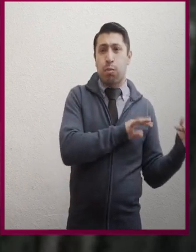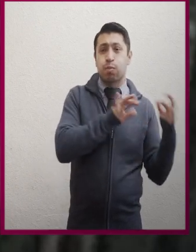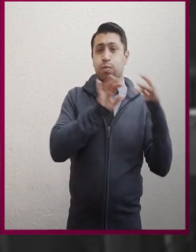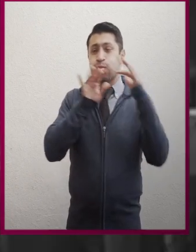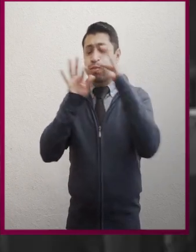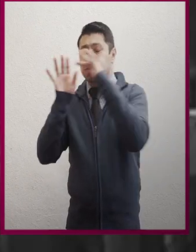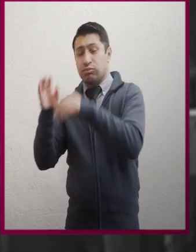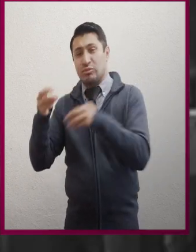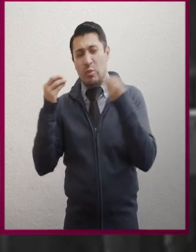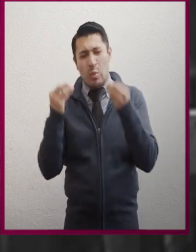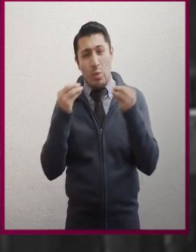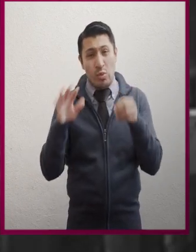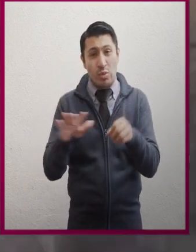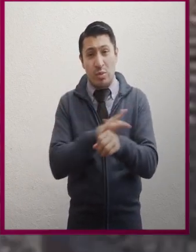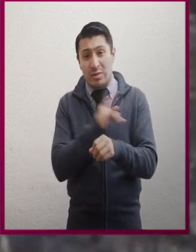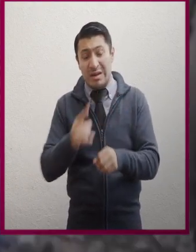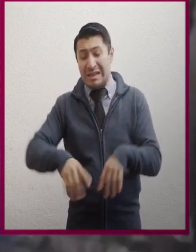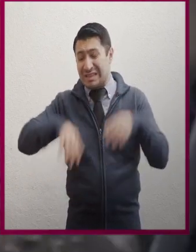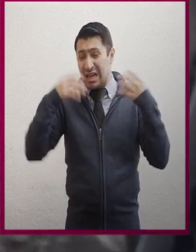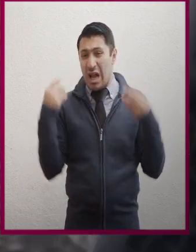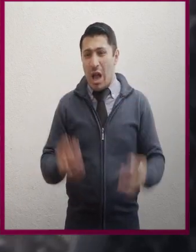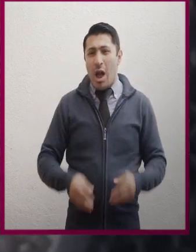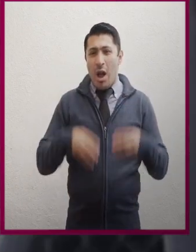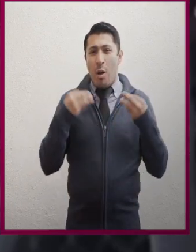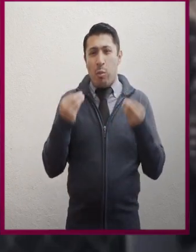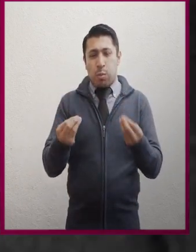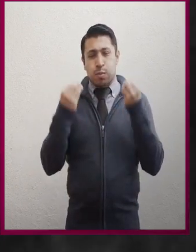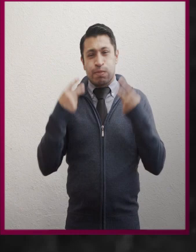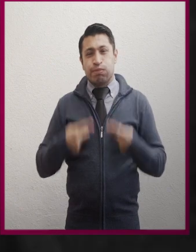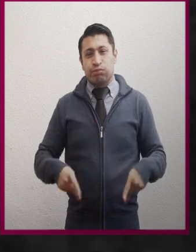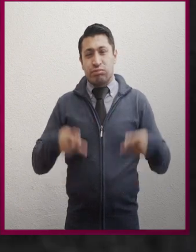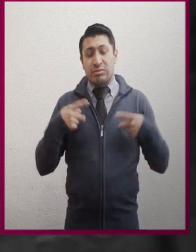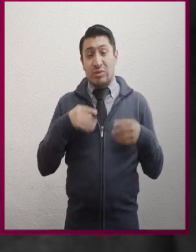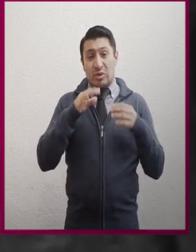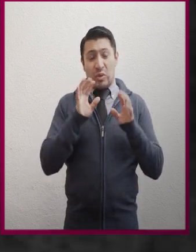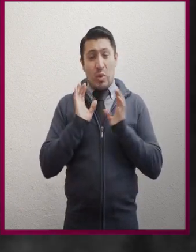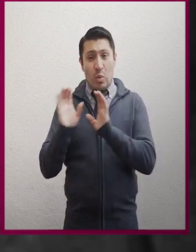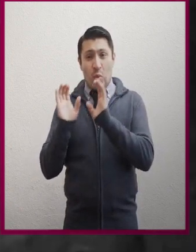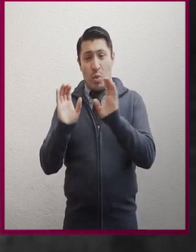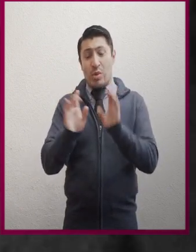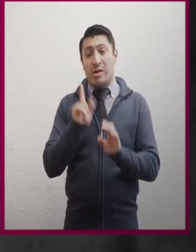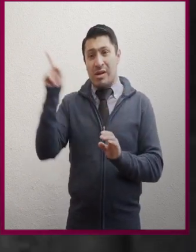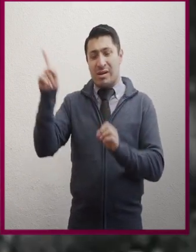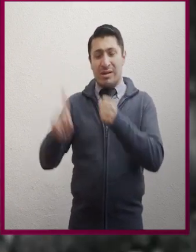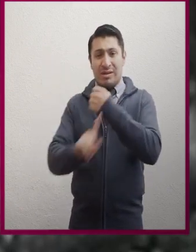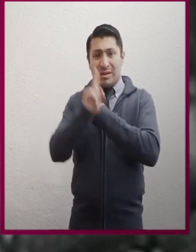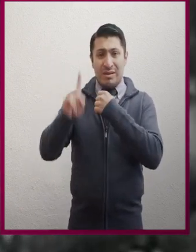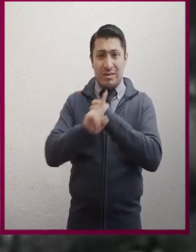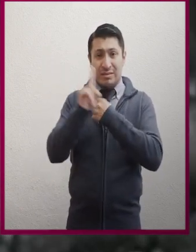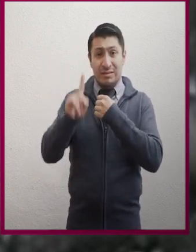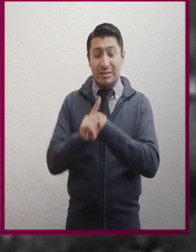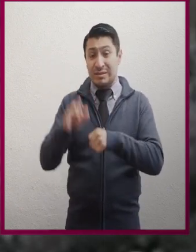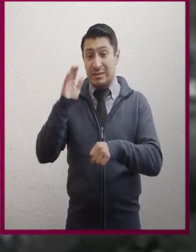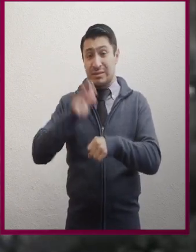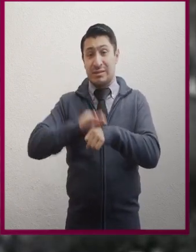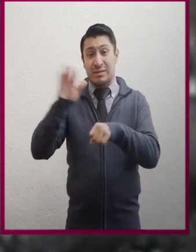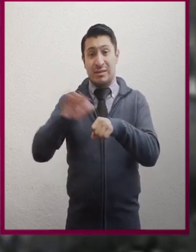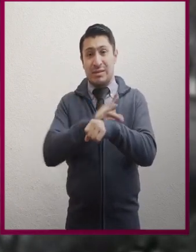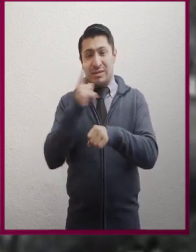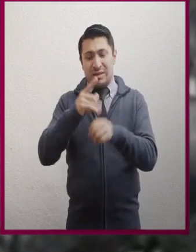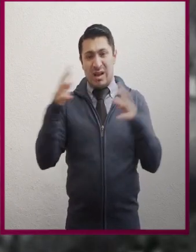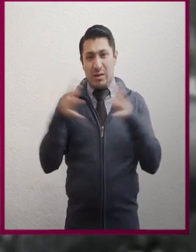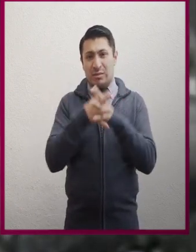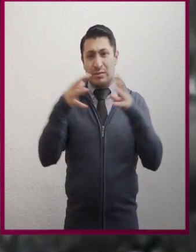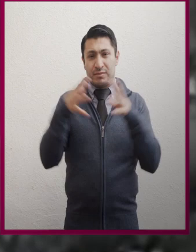incalculable número de refugiados que arrojaron los conflictos en Medio Oriente, principalmente la guerra en Siria. Para